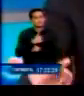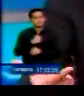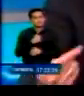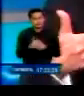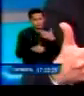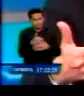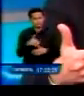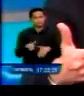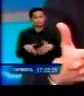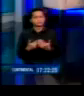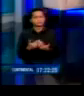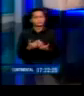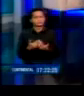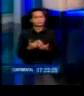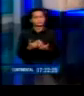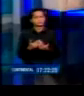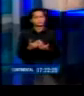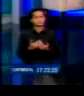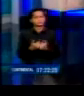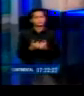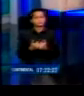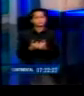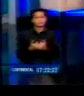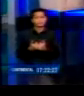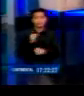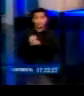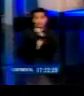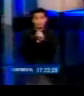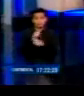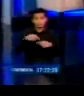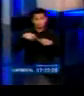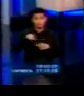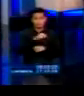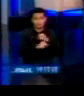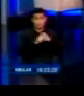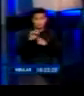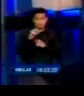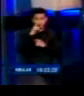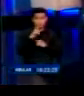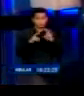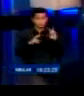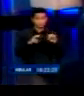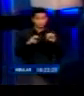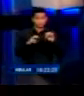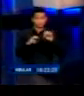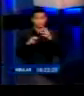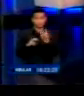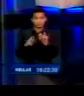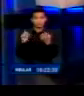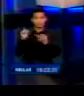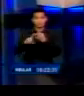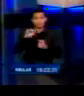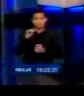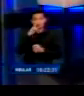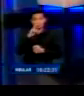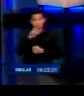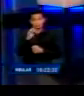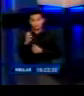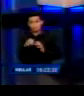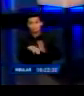ha evolucionado el patrimonio de la banca? En el último año, de junio del 2014 a junio del 2015, el patrimonio creció